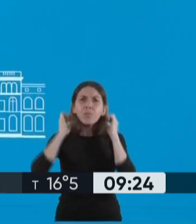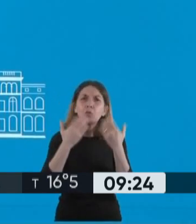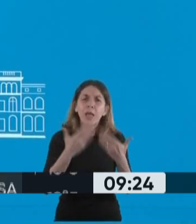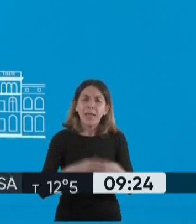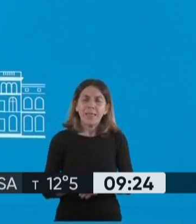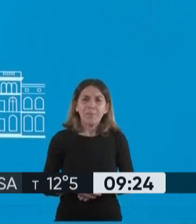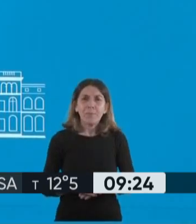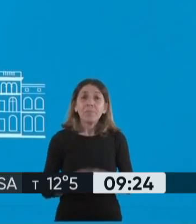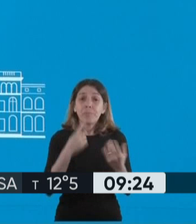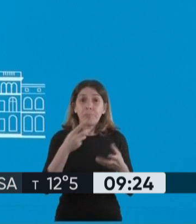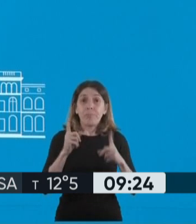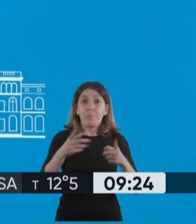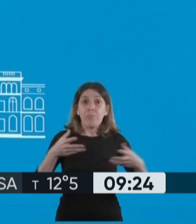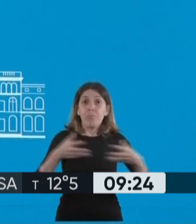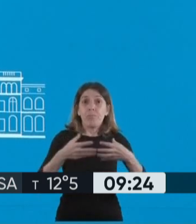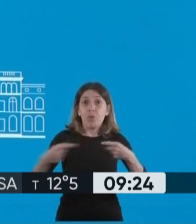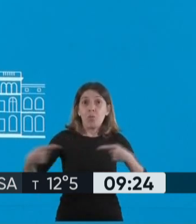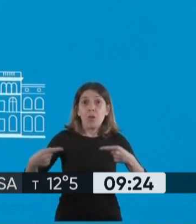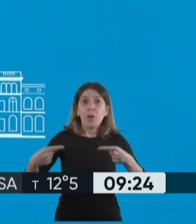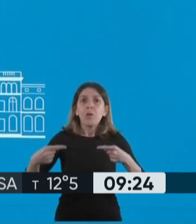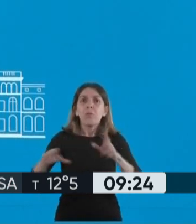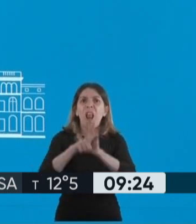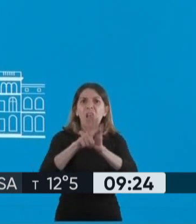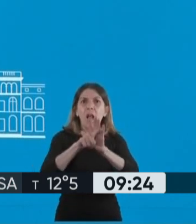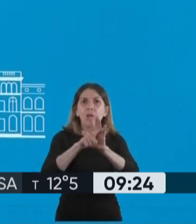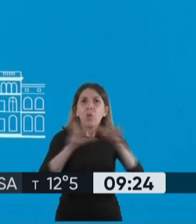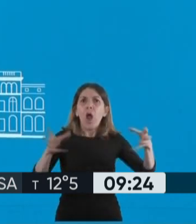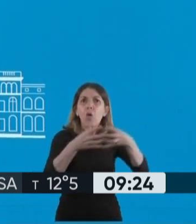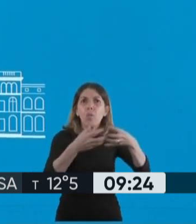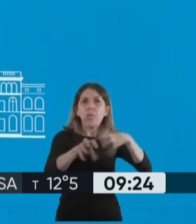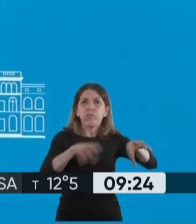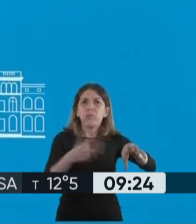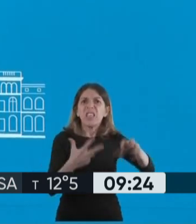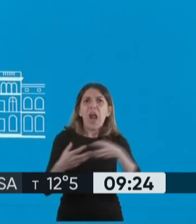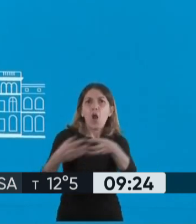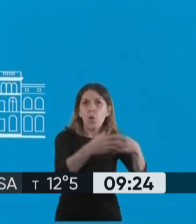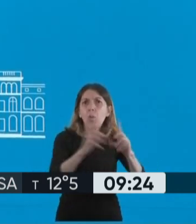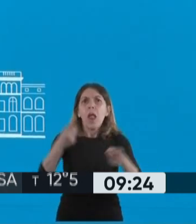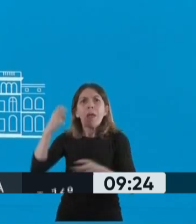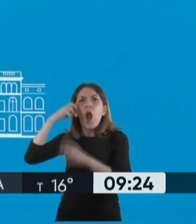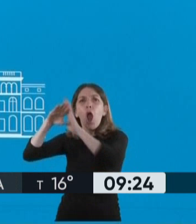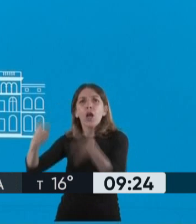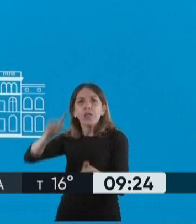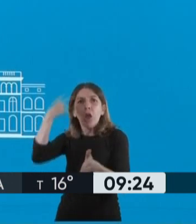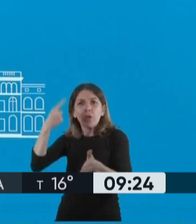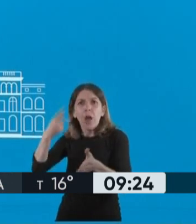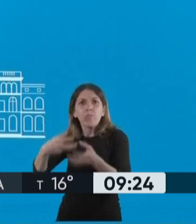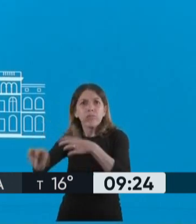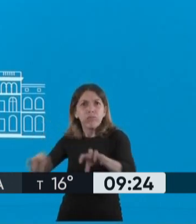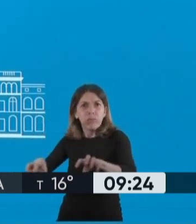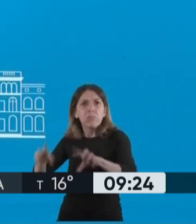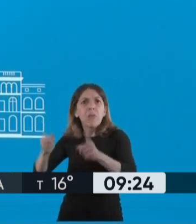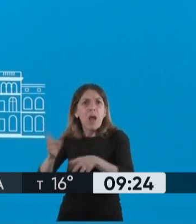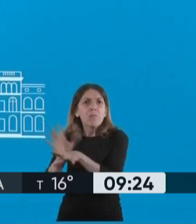Gracias. La oposición se dividió en la legislatura para eso, se dividió en el Congreso Nacional para tener los representantes en RTA